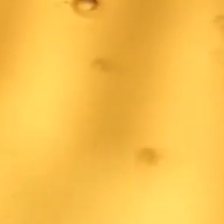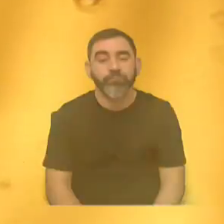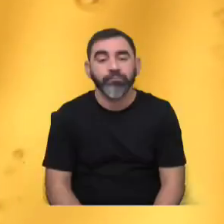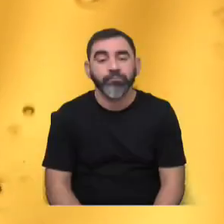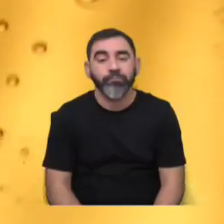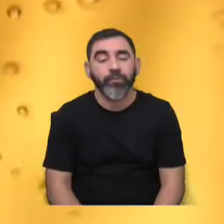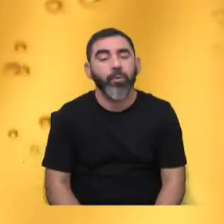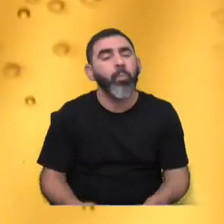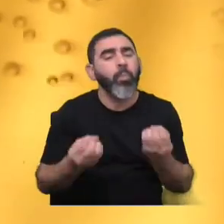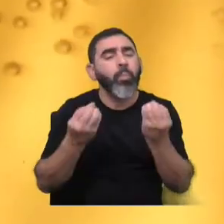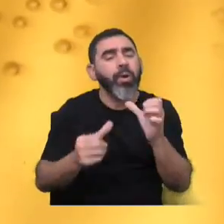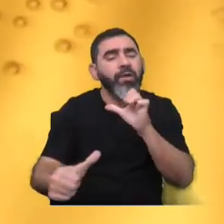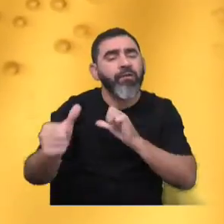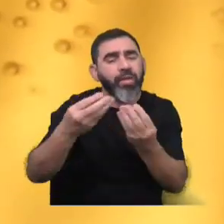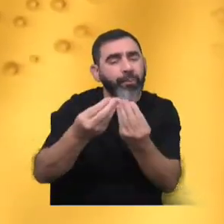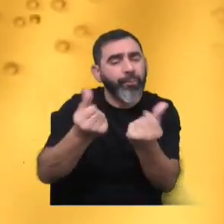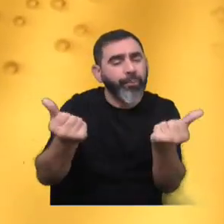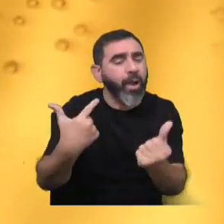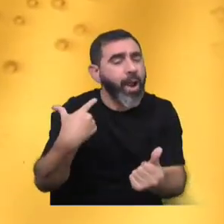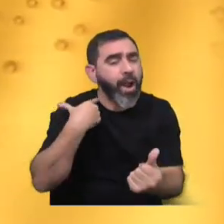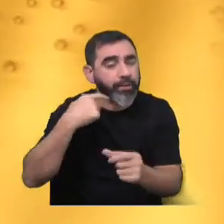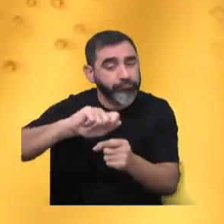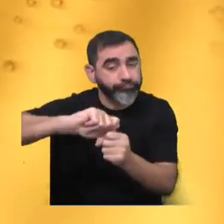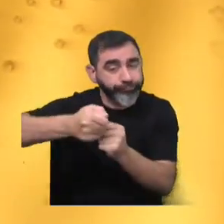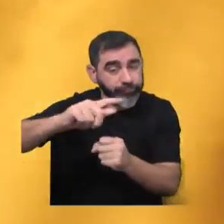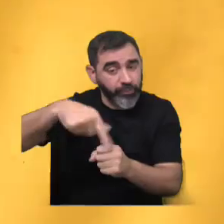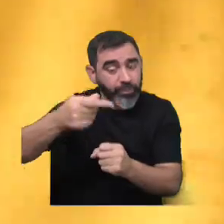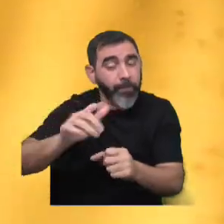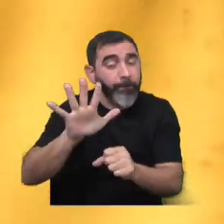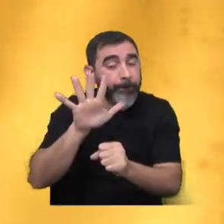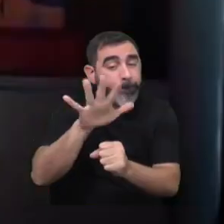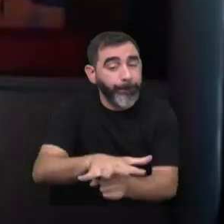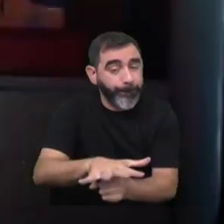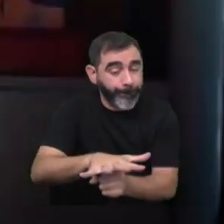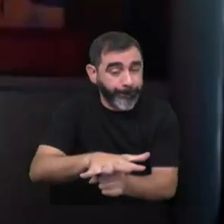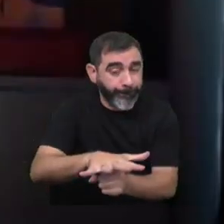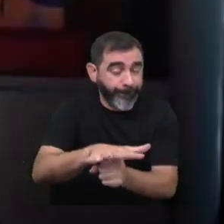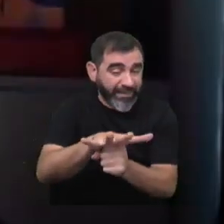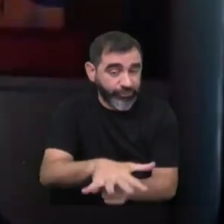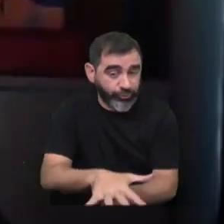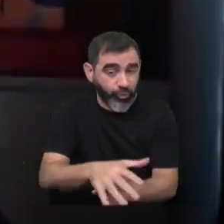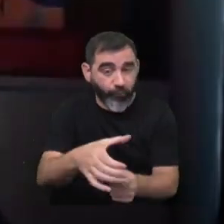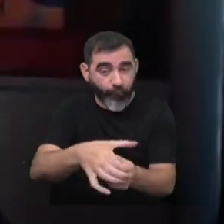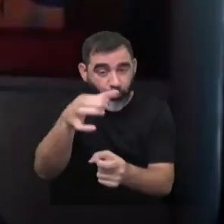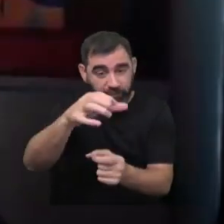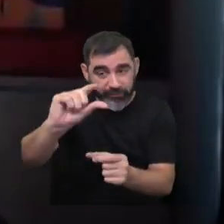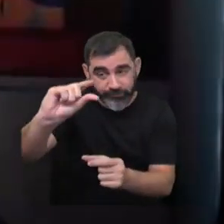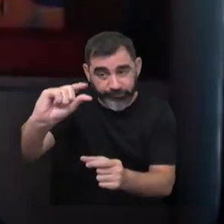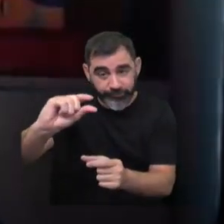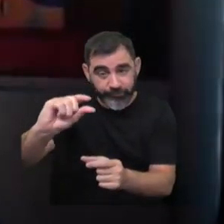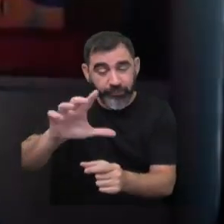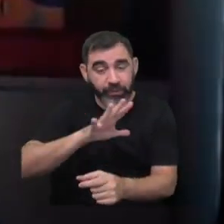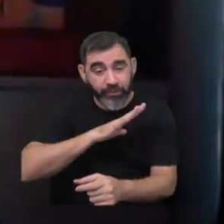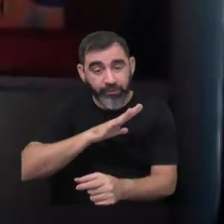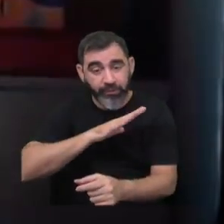¿Por qué las bebidas pierden gas una vez abiertas? La presión en una botella cerrada, en este espacio que hay acá,